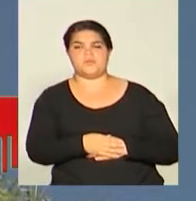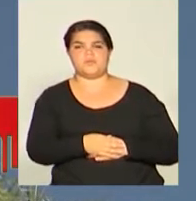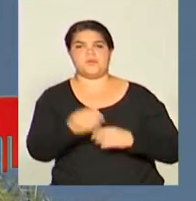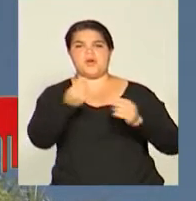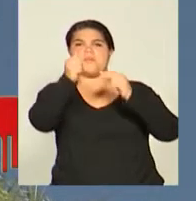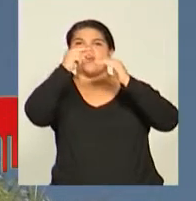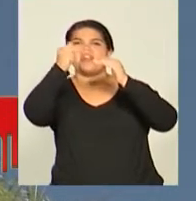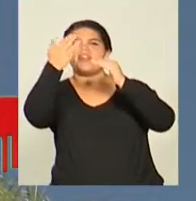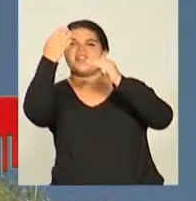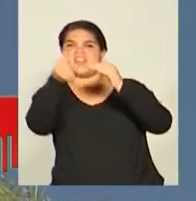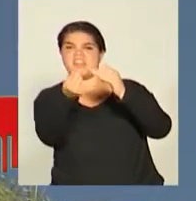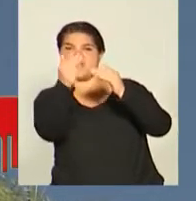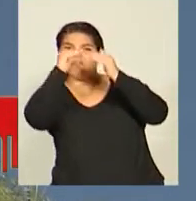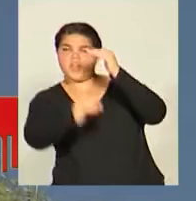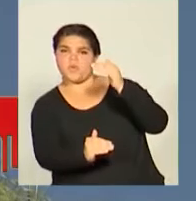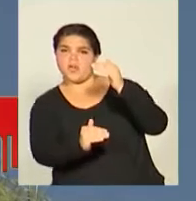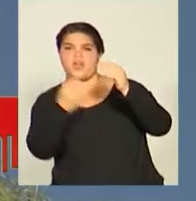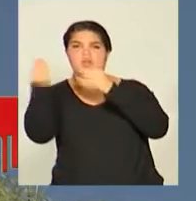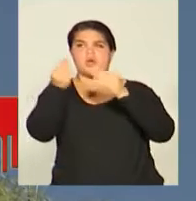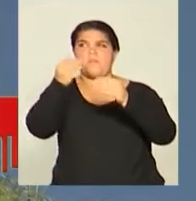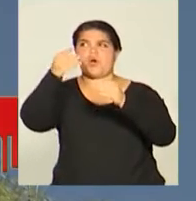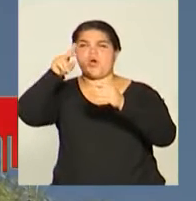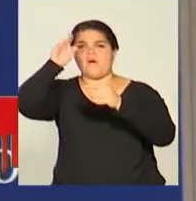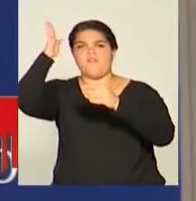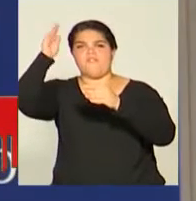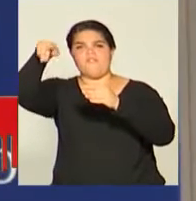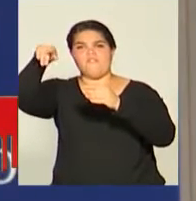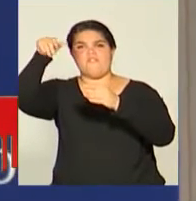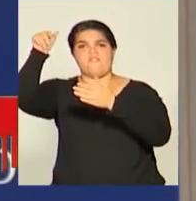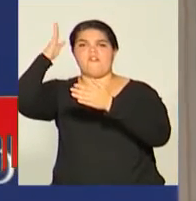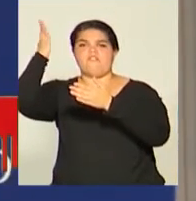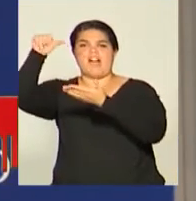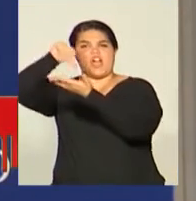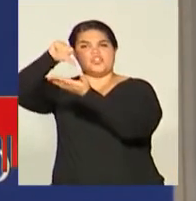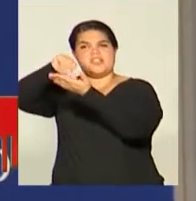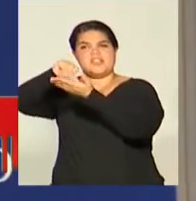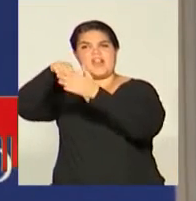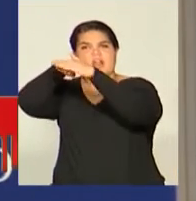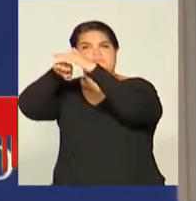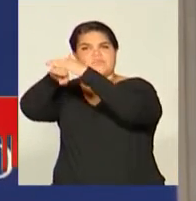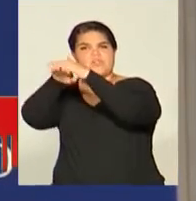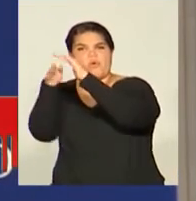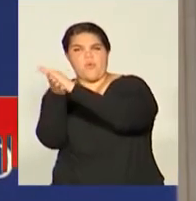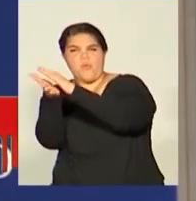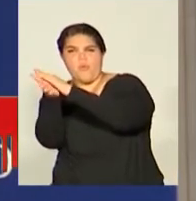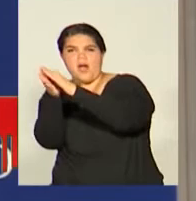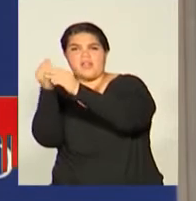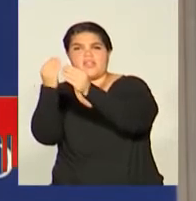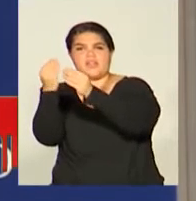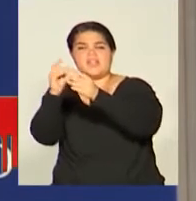para fortalecer las reservas del Banco Central y cuándo va a eliminar el cepo